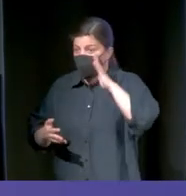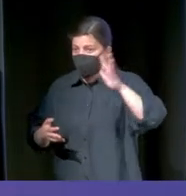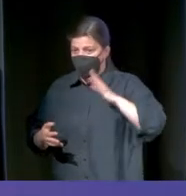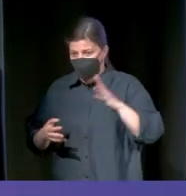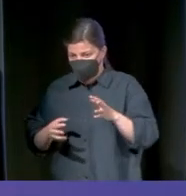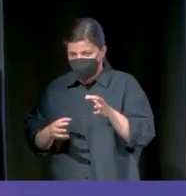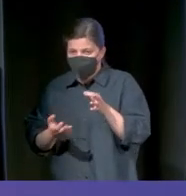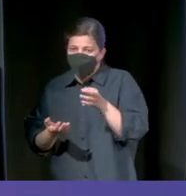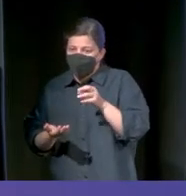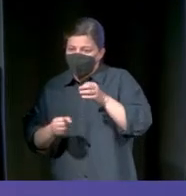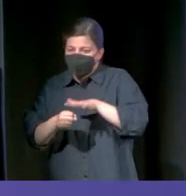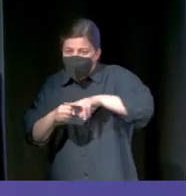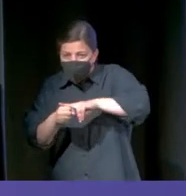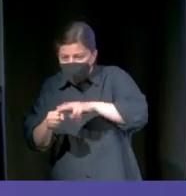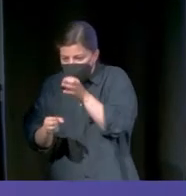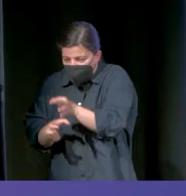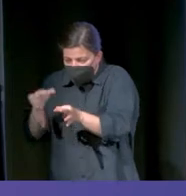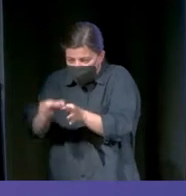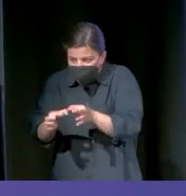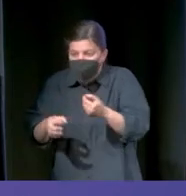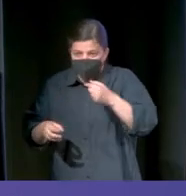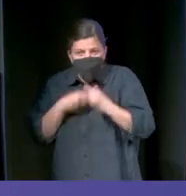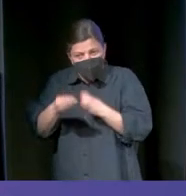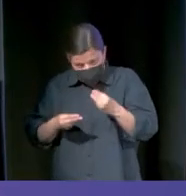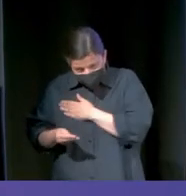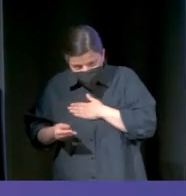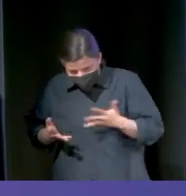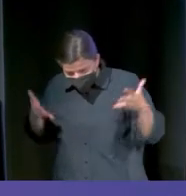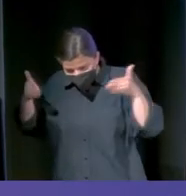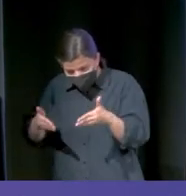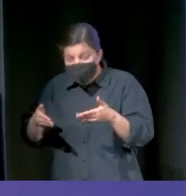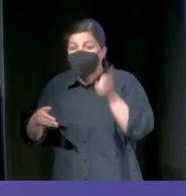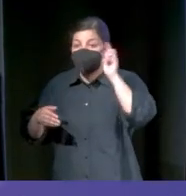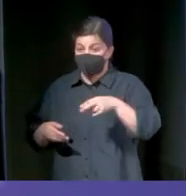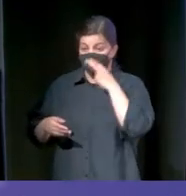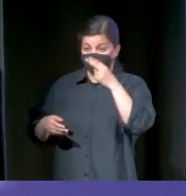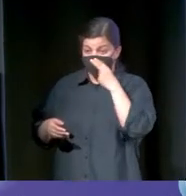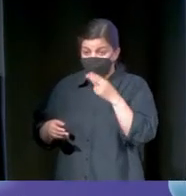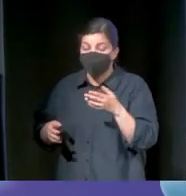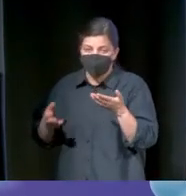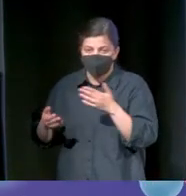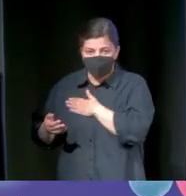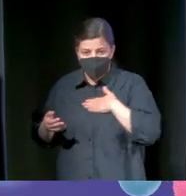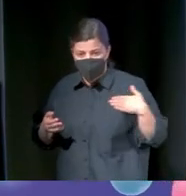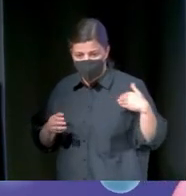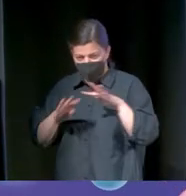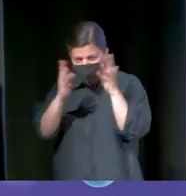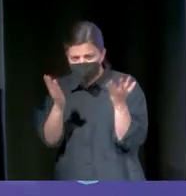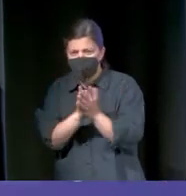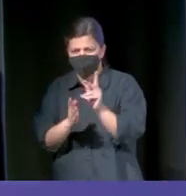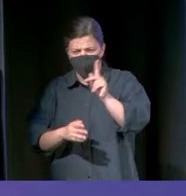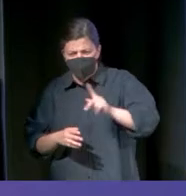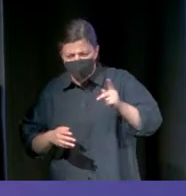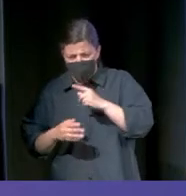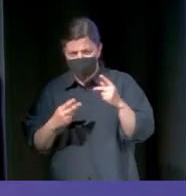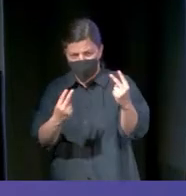rodajas de tomate yo la verdad que lo hice con mi buena intención también un poco intentando que el mundo de del tatuaje no se fijase